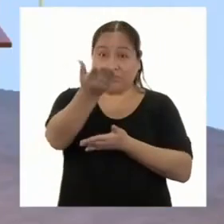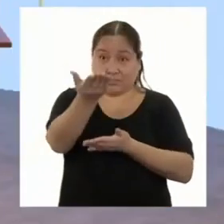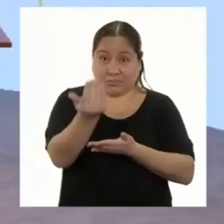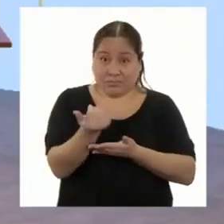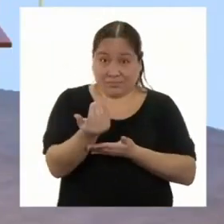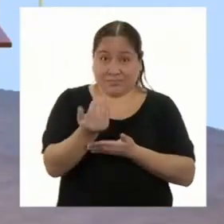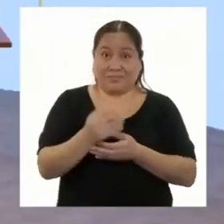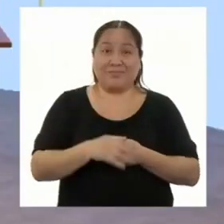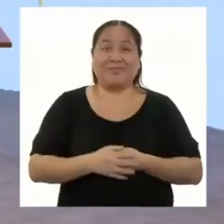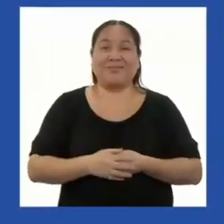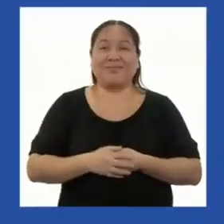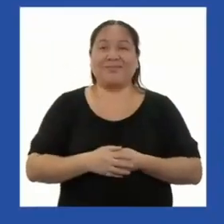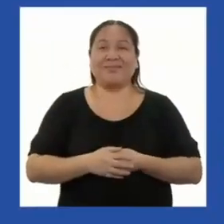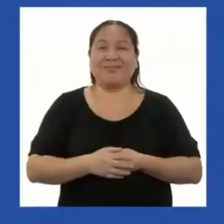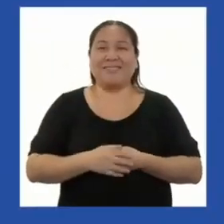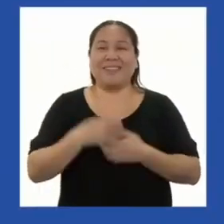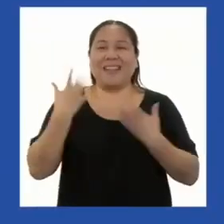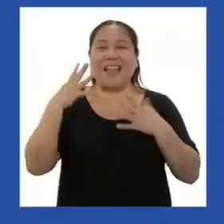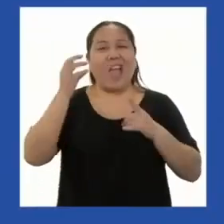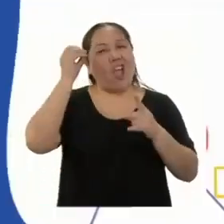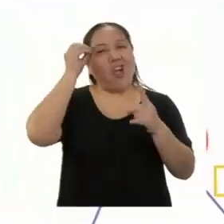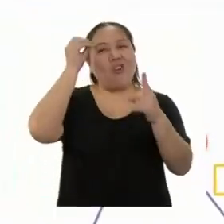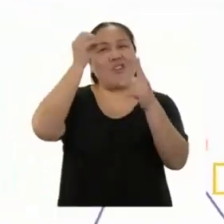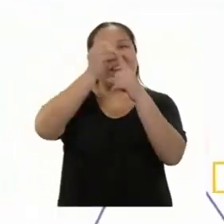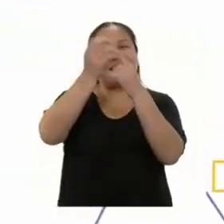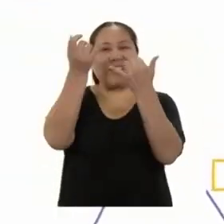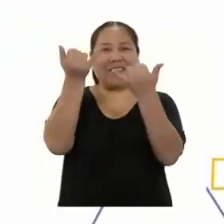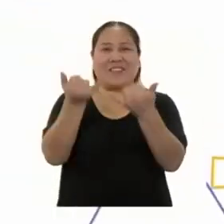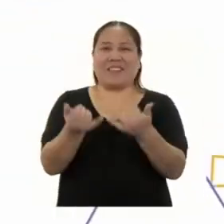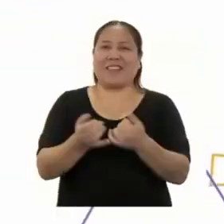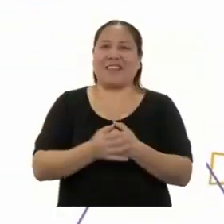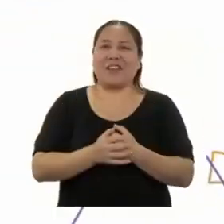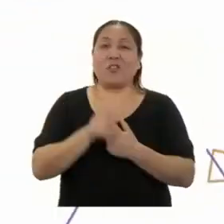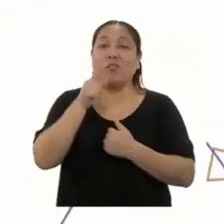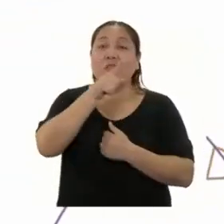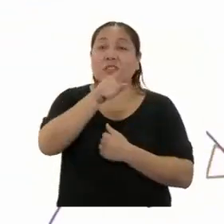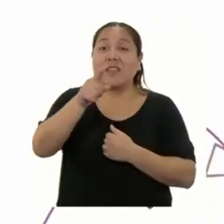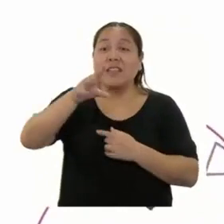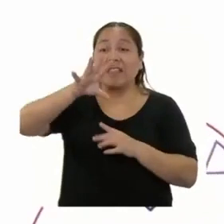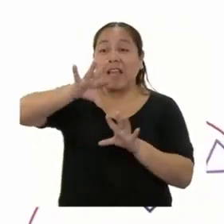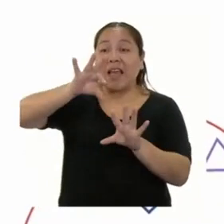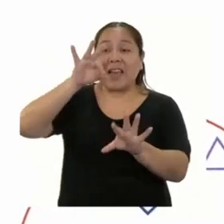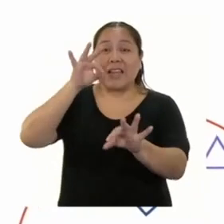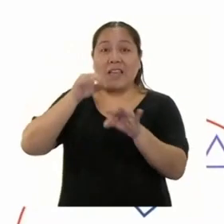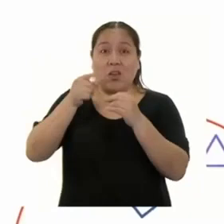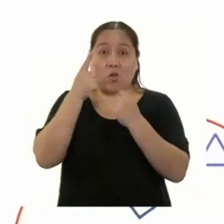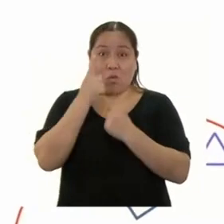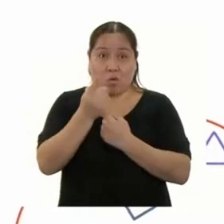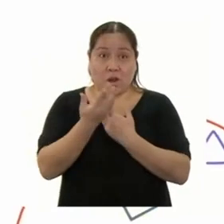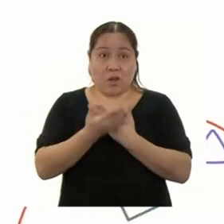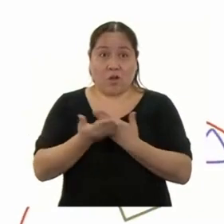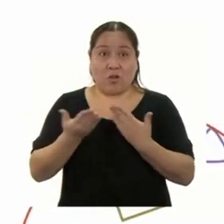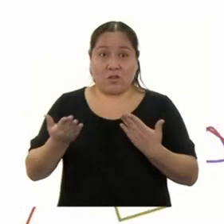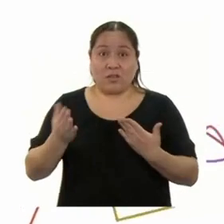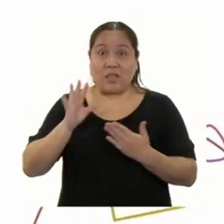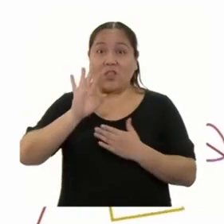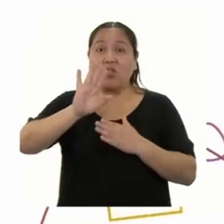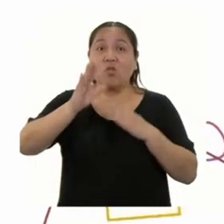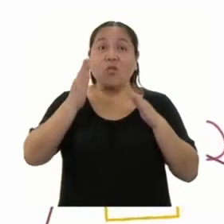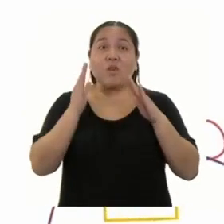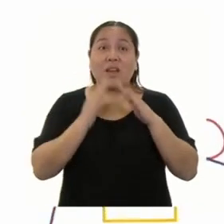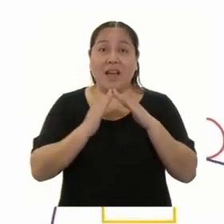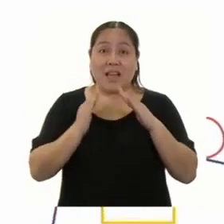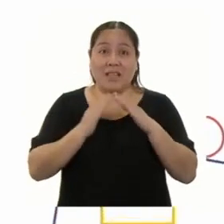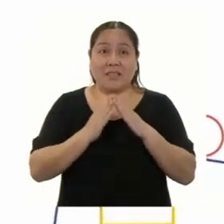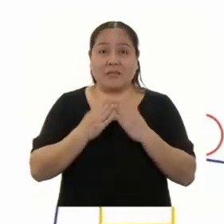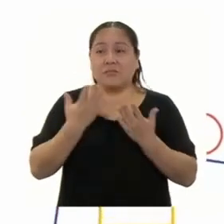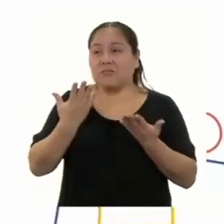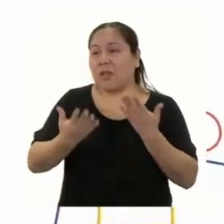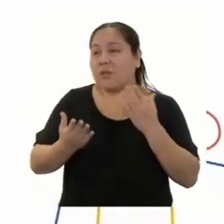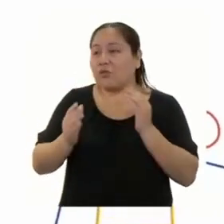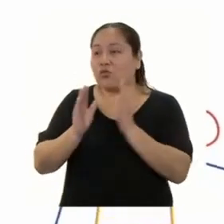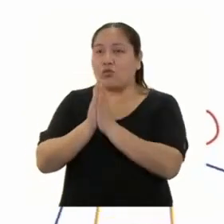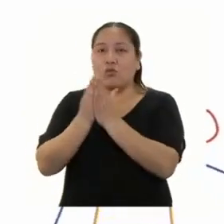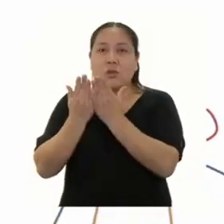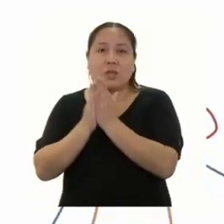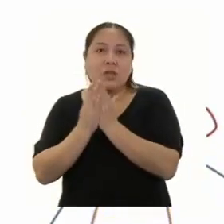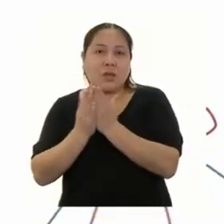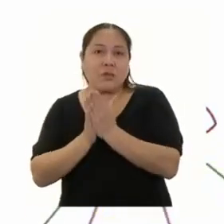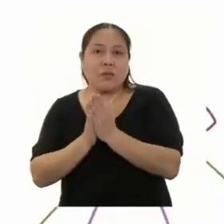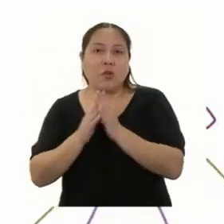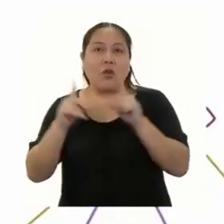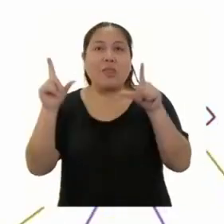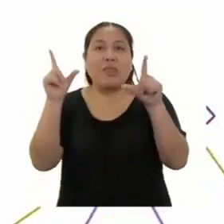favor, que aquí les va el reto de hoy. Elijan un objeto de su casa. Puede ser un libro,